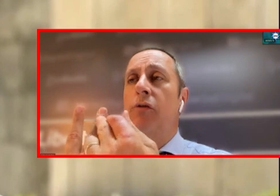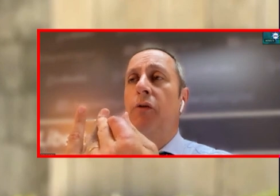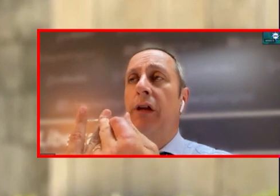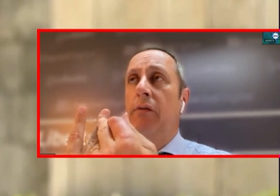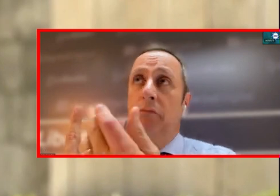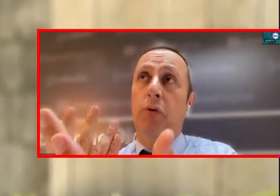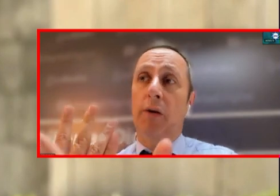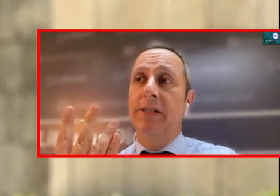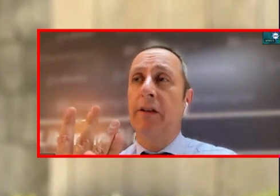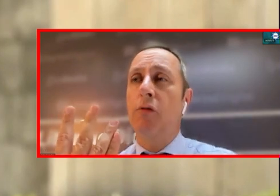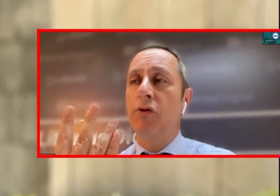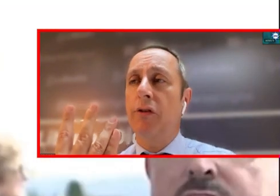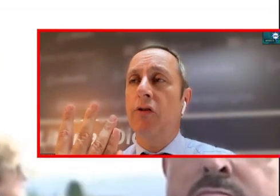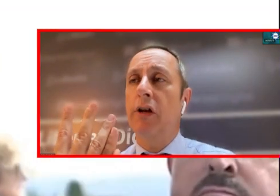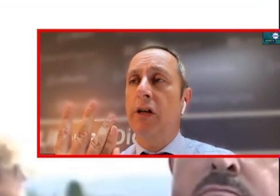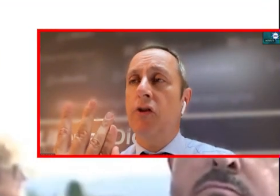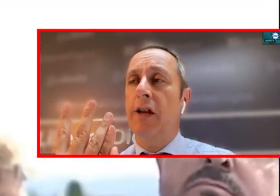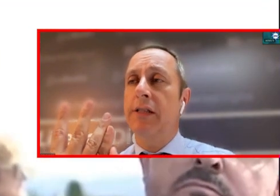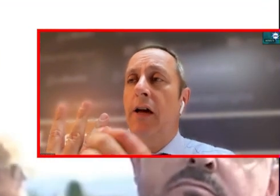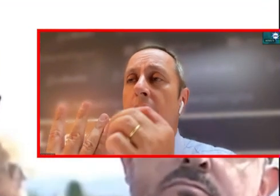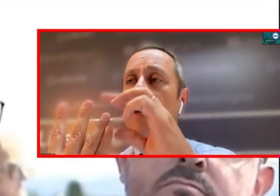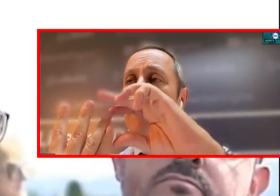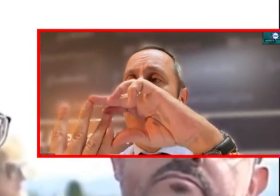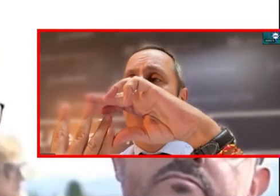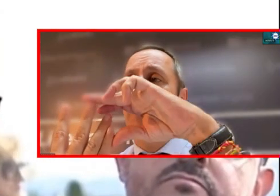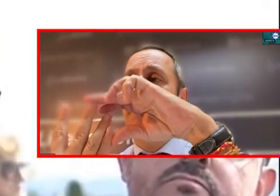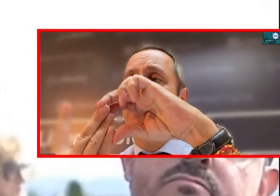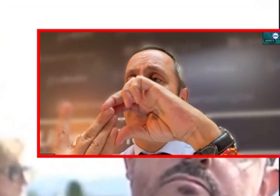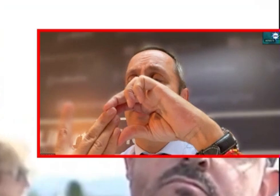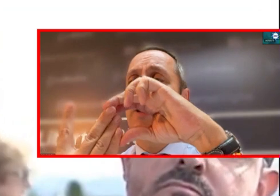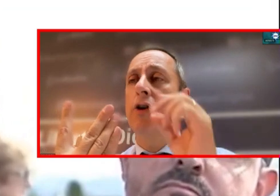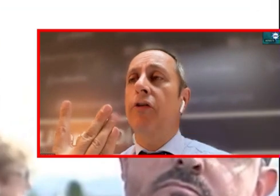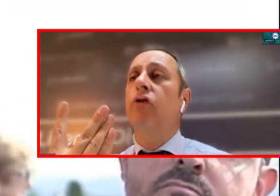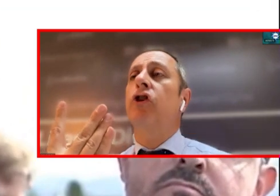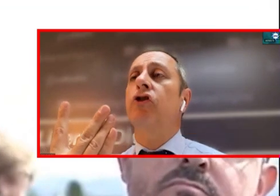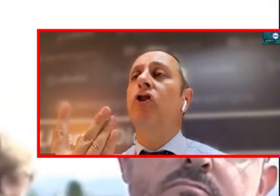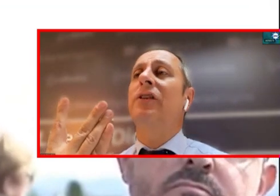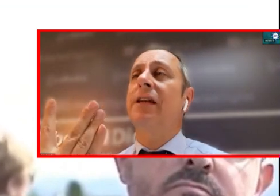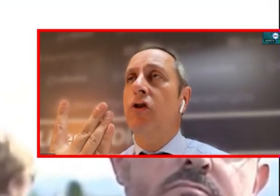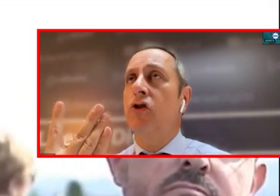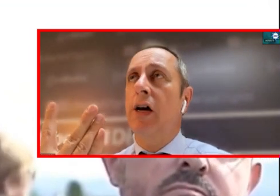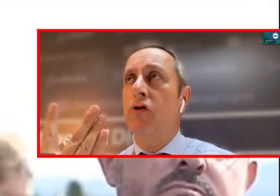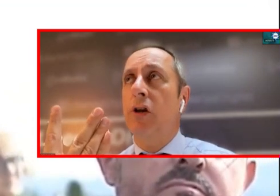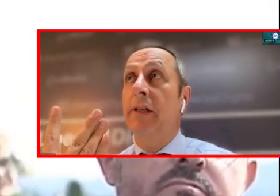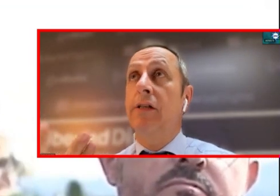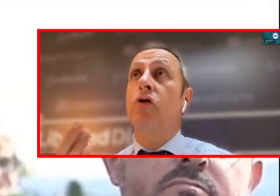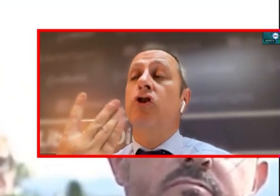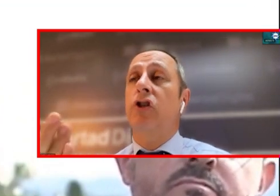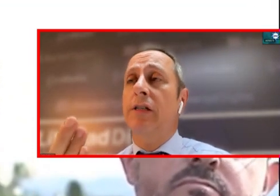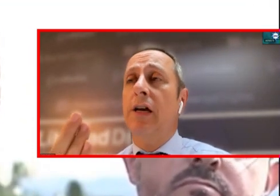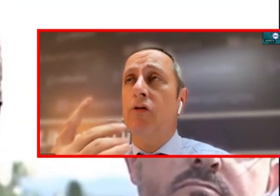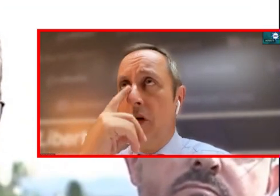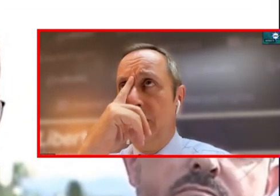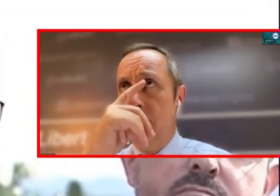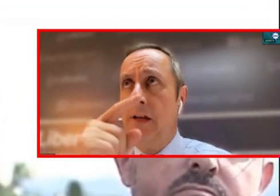a corresponder, porque va a ser de composición socialista, le va a corresponder al PSOE, lo cierto es que son tres los cargos que metes. Con esos